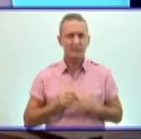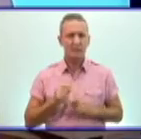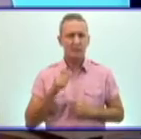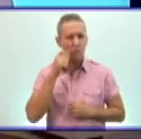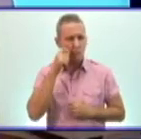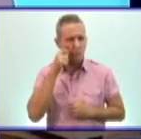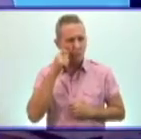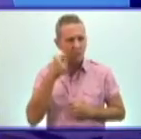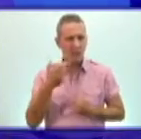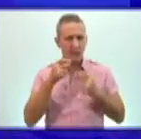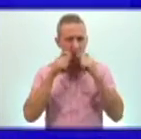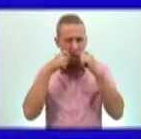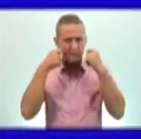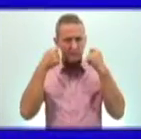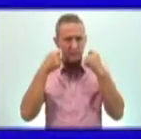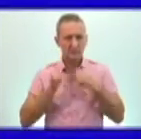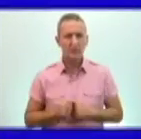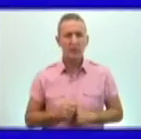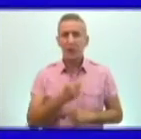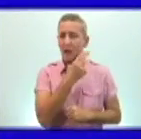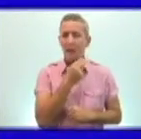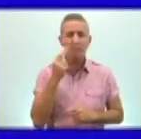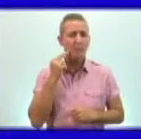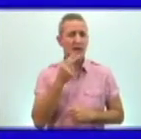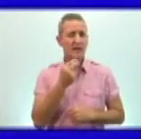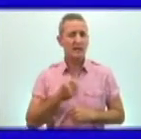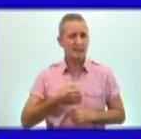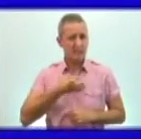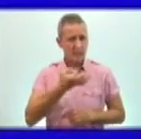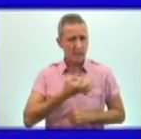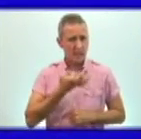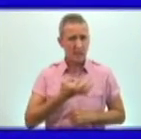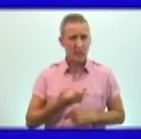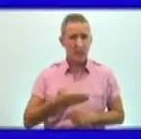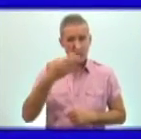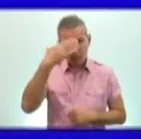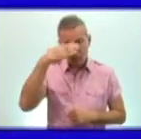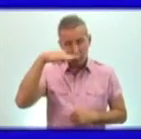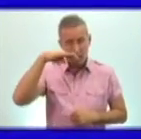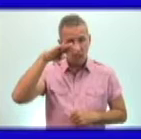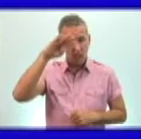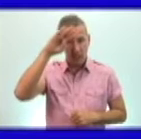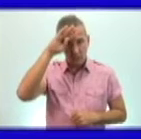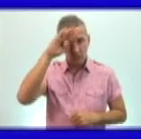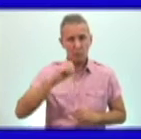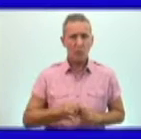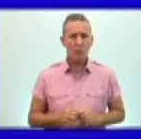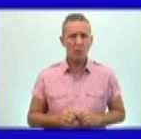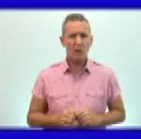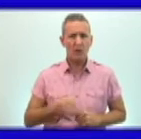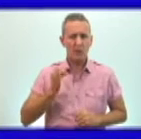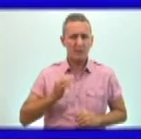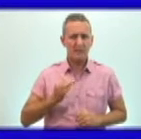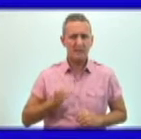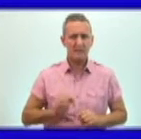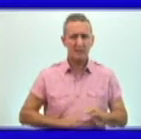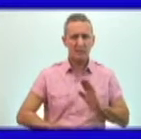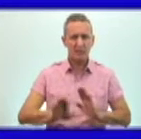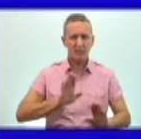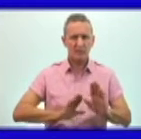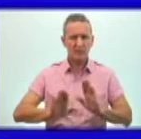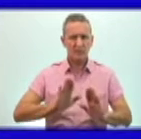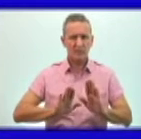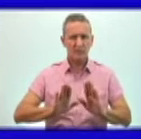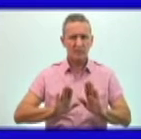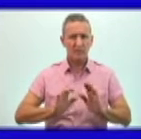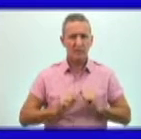Maceo, para el cual Martí dijera: el cubano que no tuvo rival en defender con el brazo y el respeto la